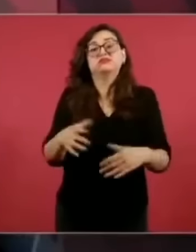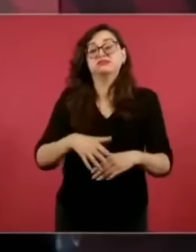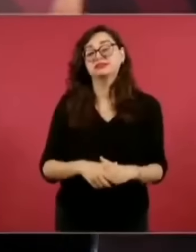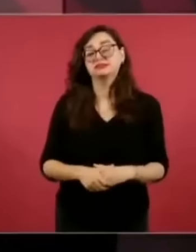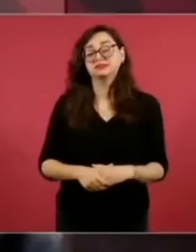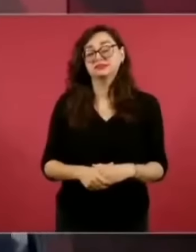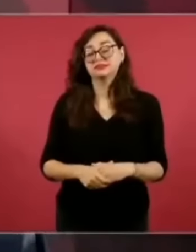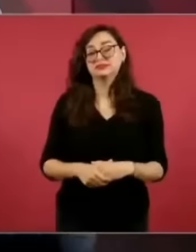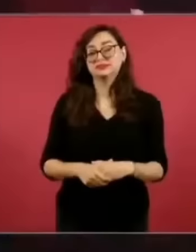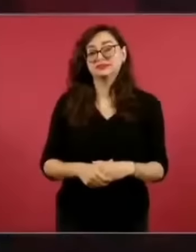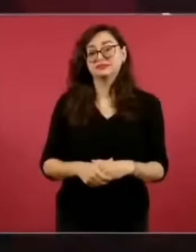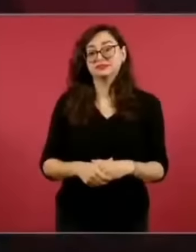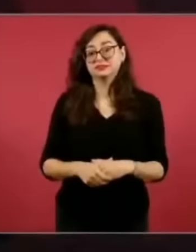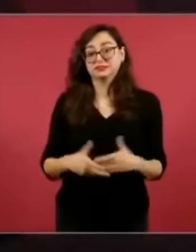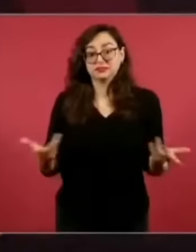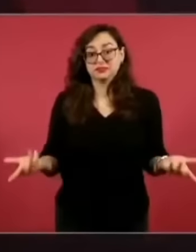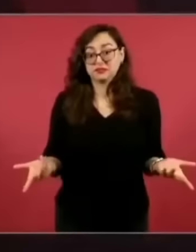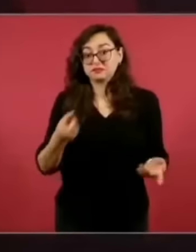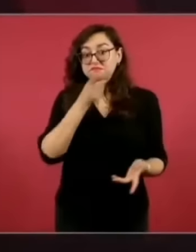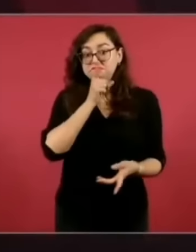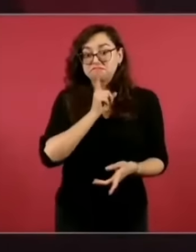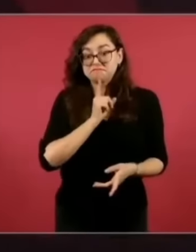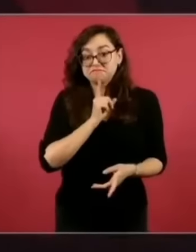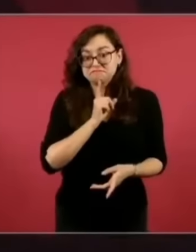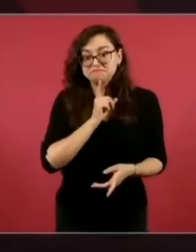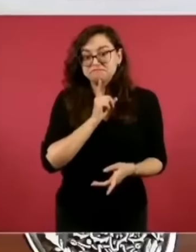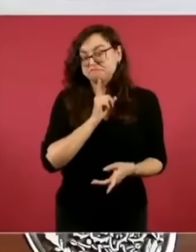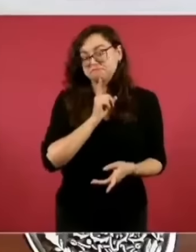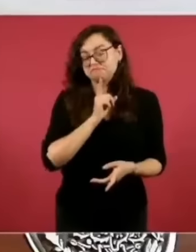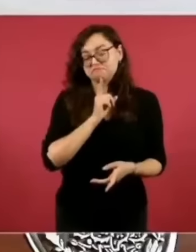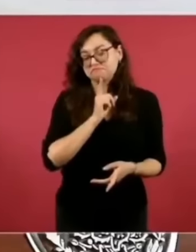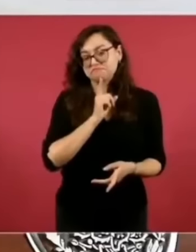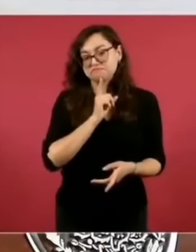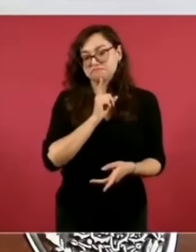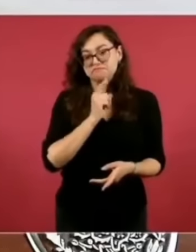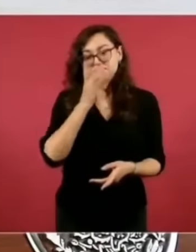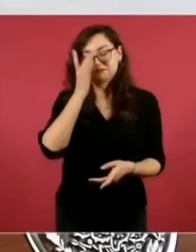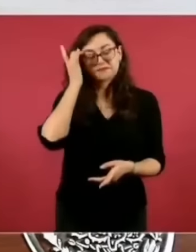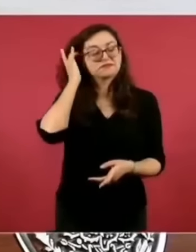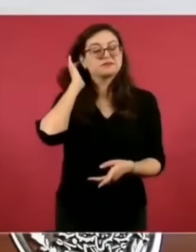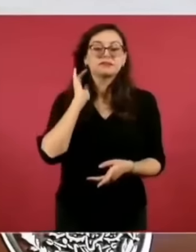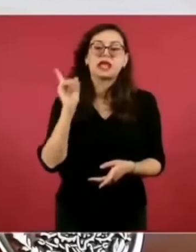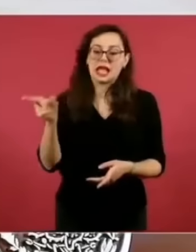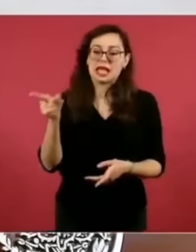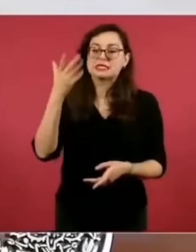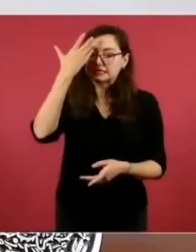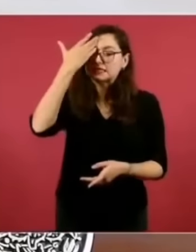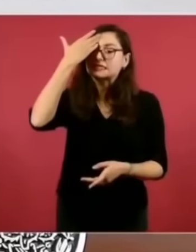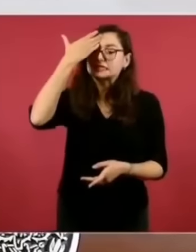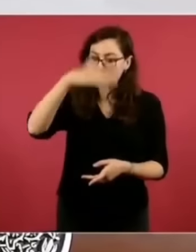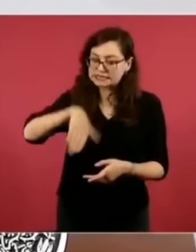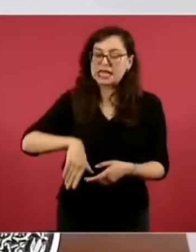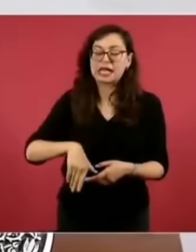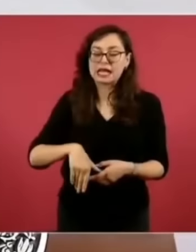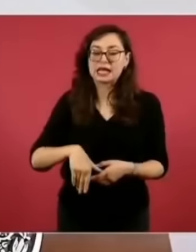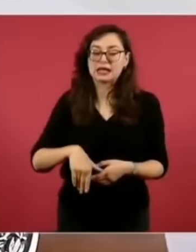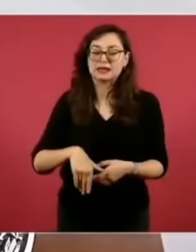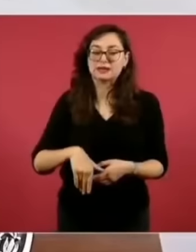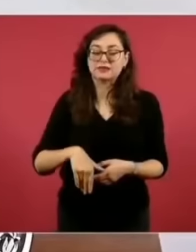porque no miento cuando, ya lo sabe,